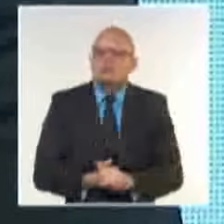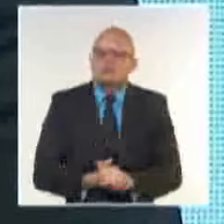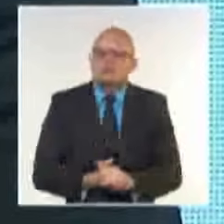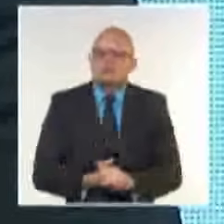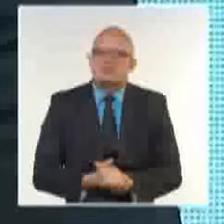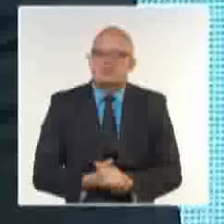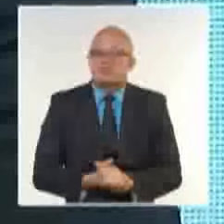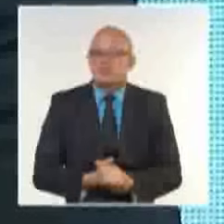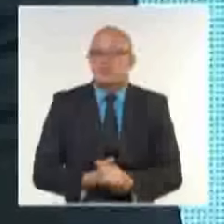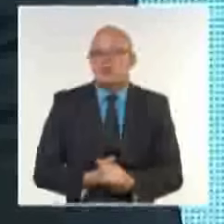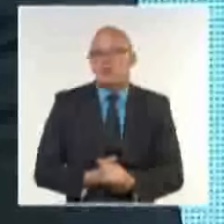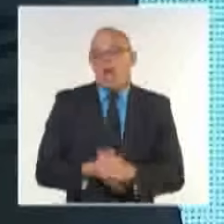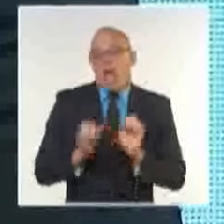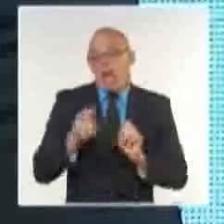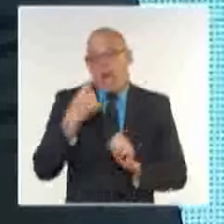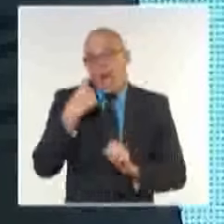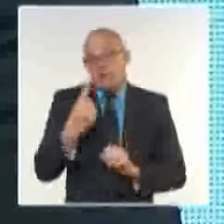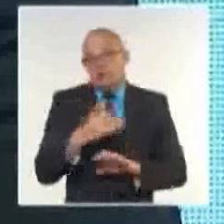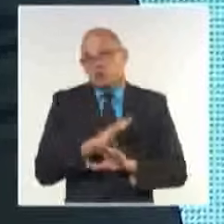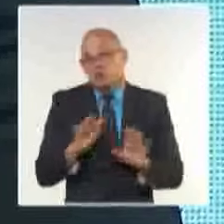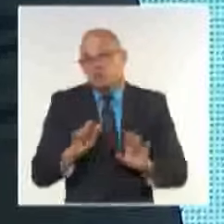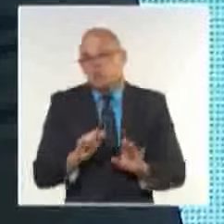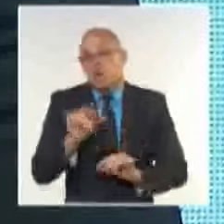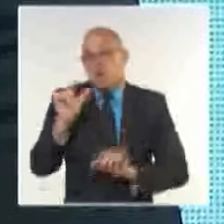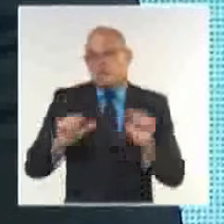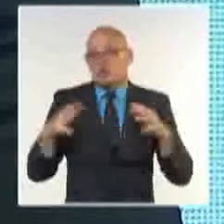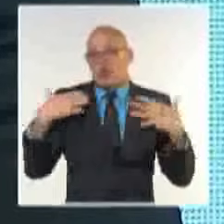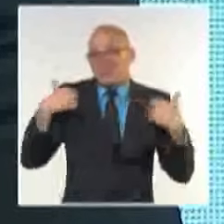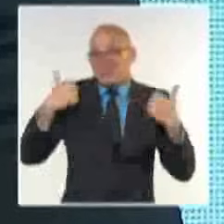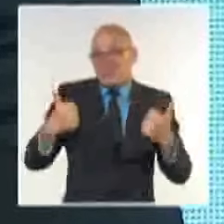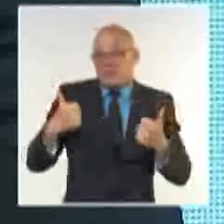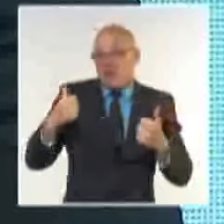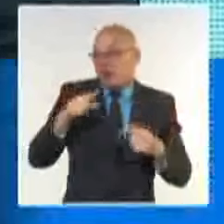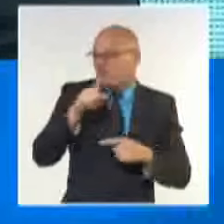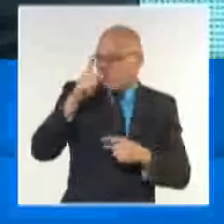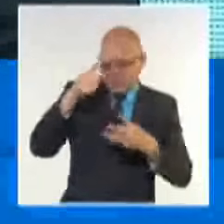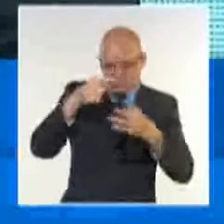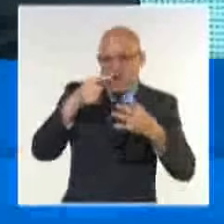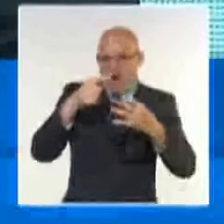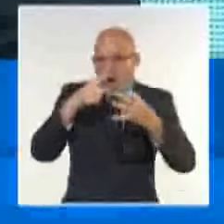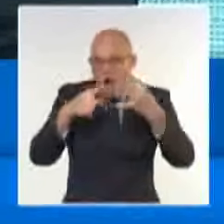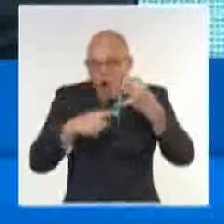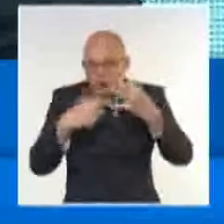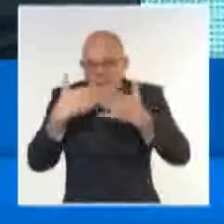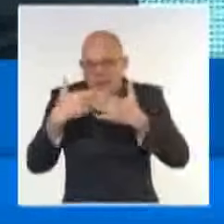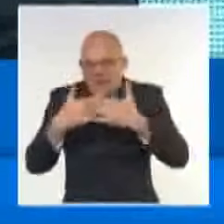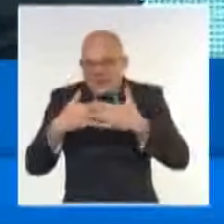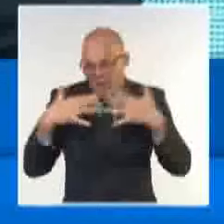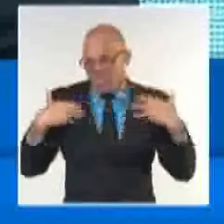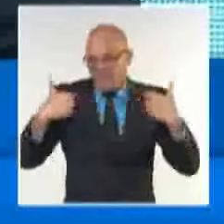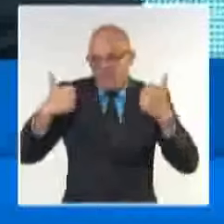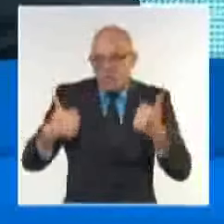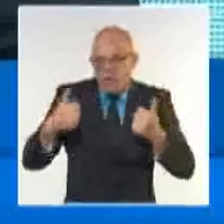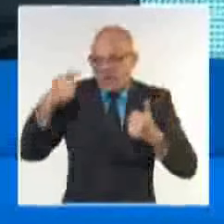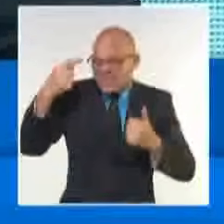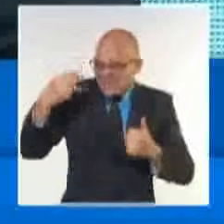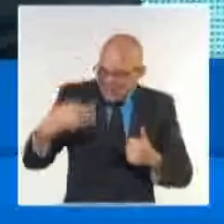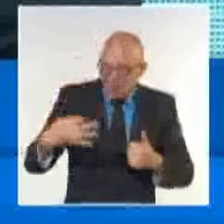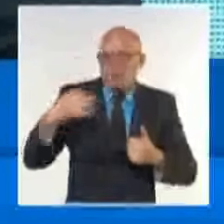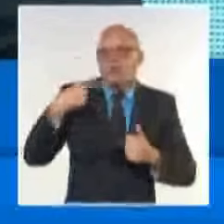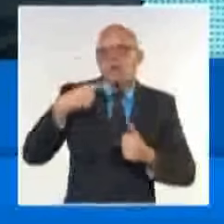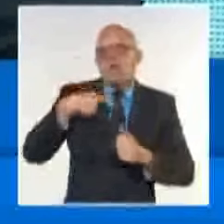se aplicaron separaciones definitivas a todos los responsables directos, los directores generales. ¿Están separados? Están separados definitivamente del